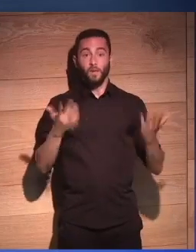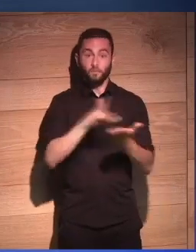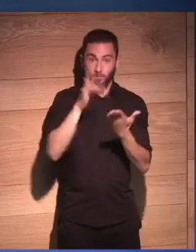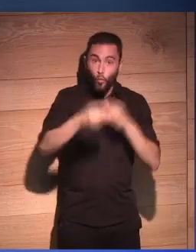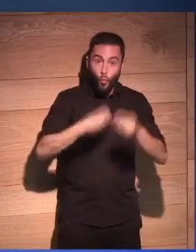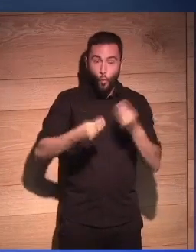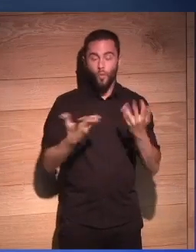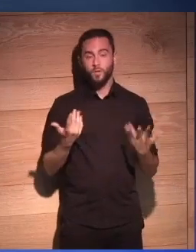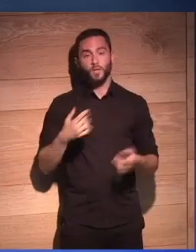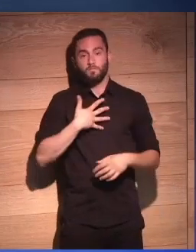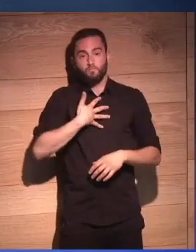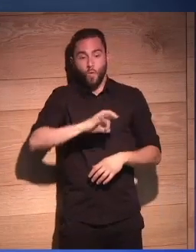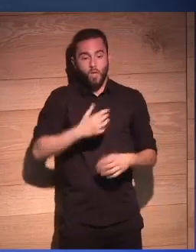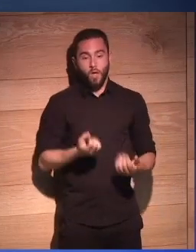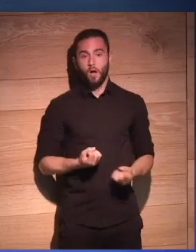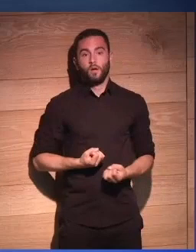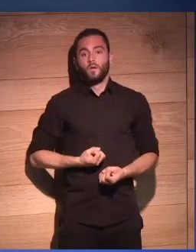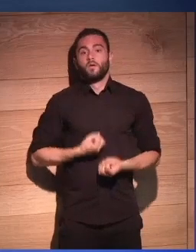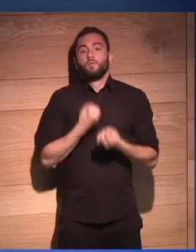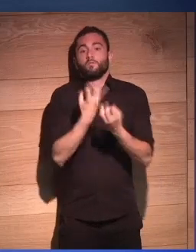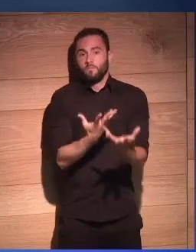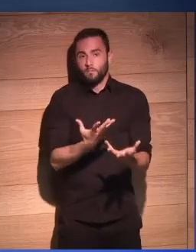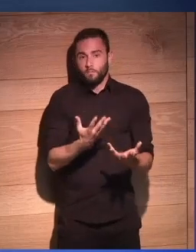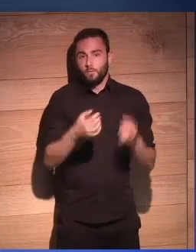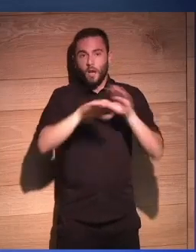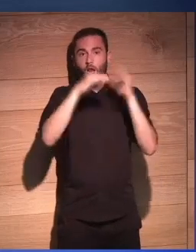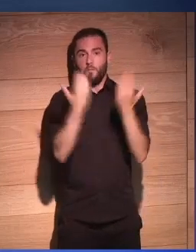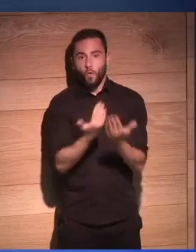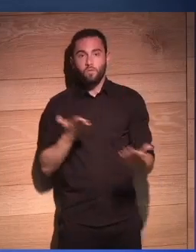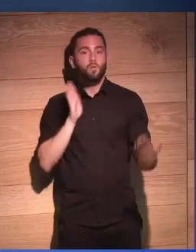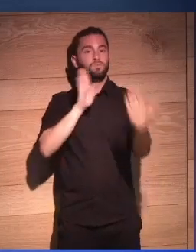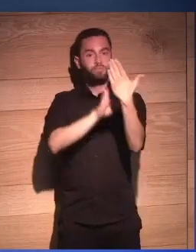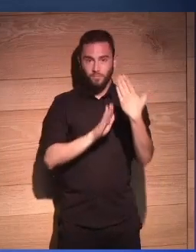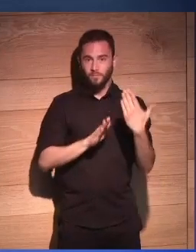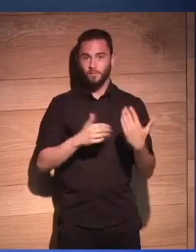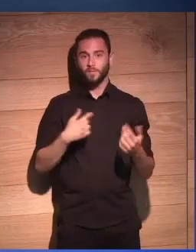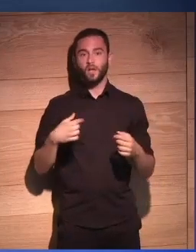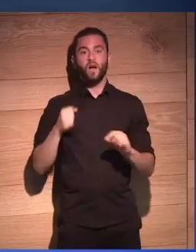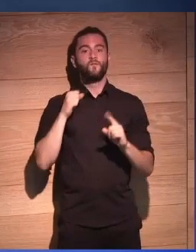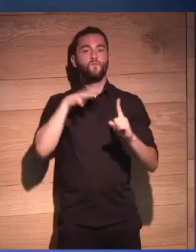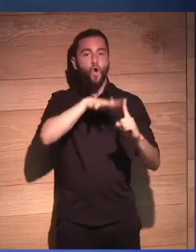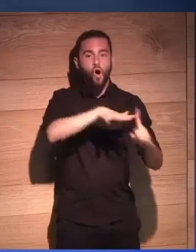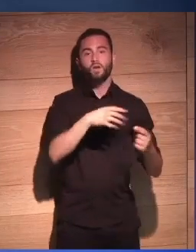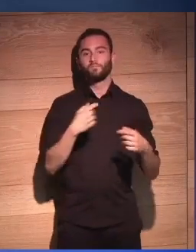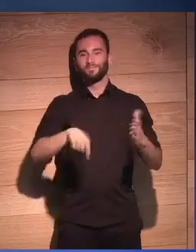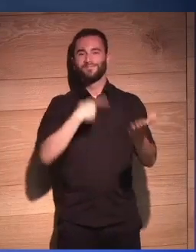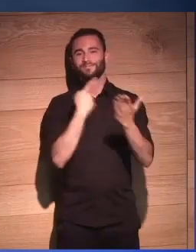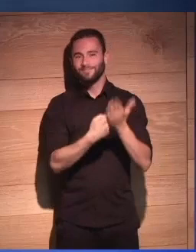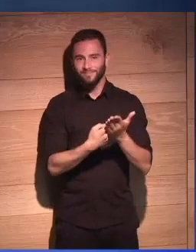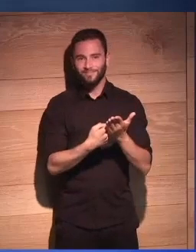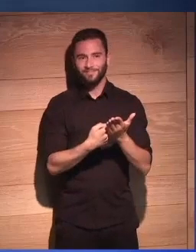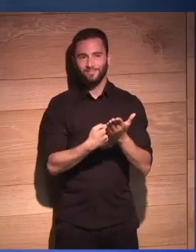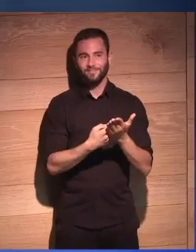puedes lanzar al mundo, ¿no? Aprendiendo cosas nuevas, skypeando, juntándote a foros. Entonces, capaz, no sé